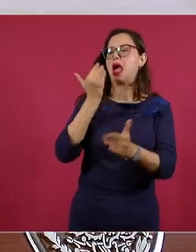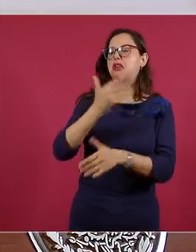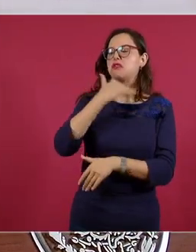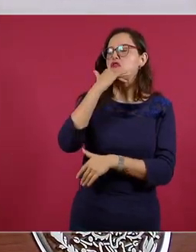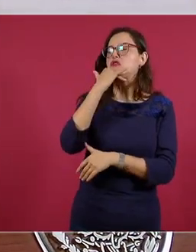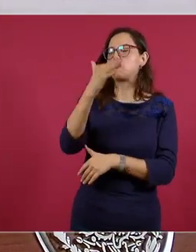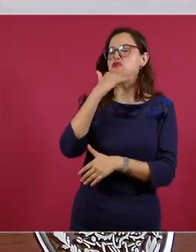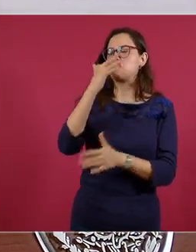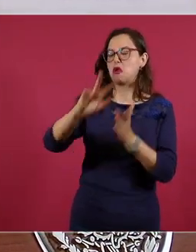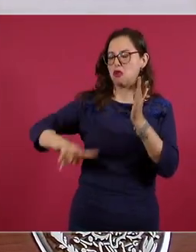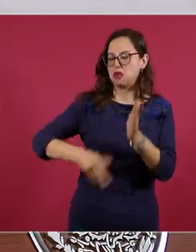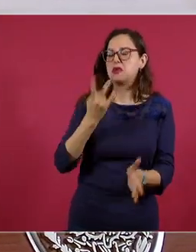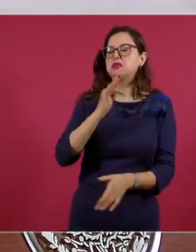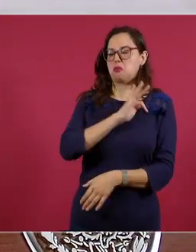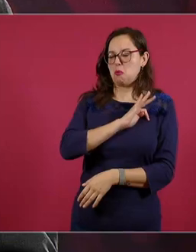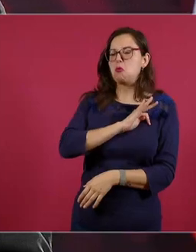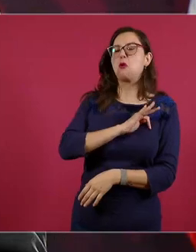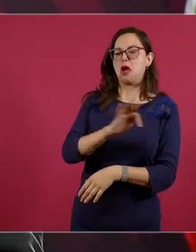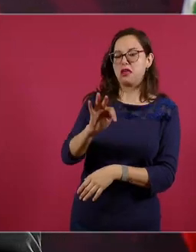eso.